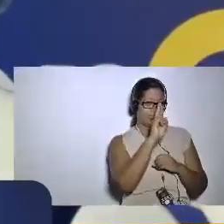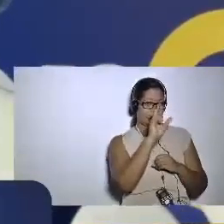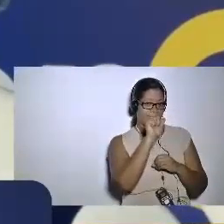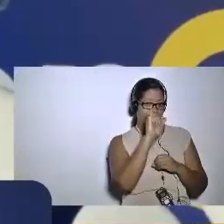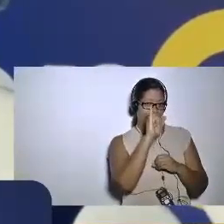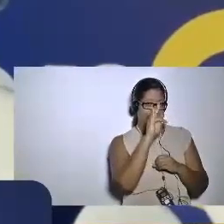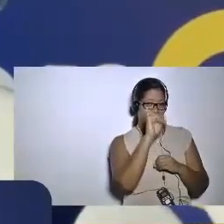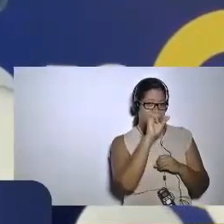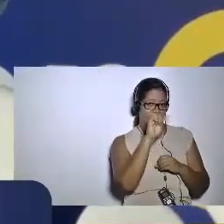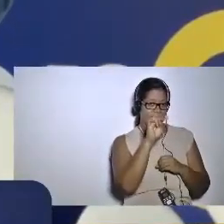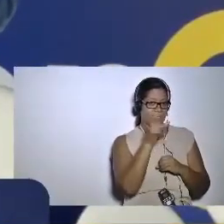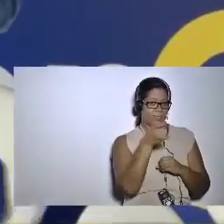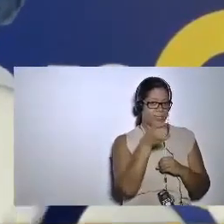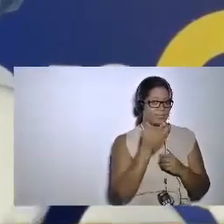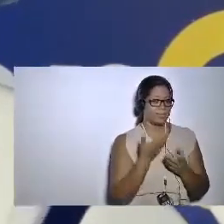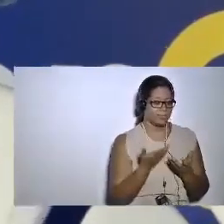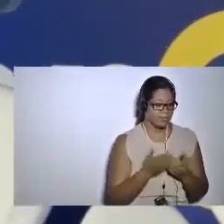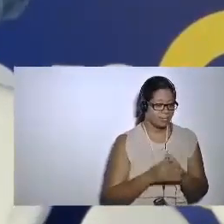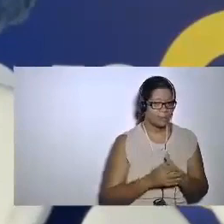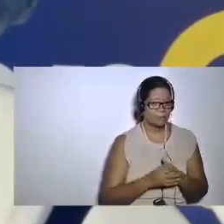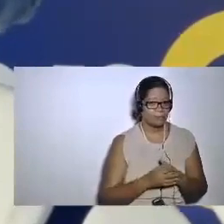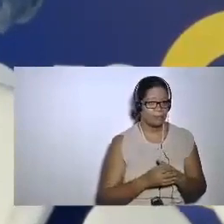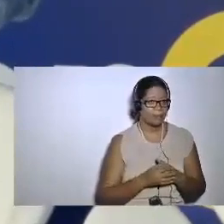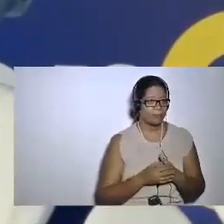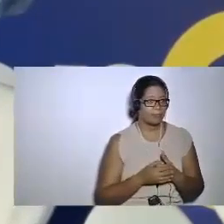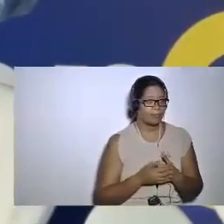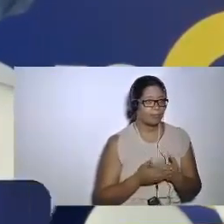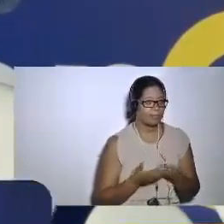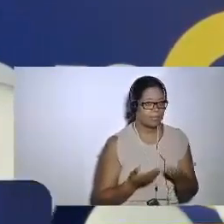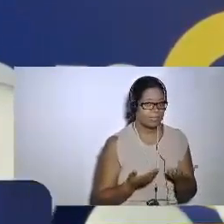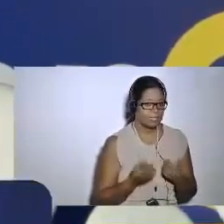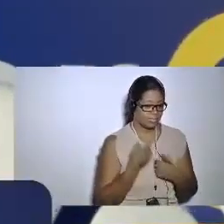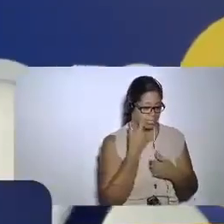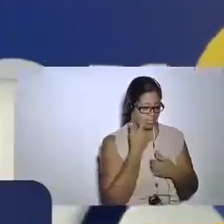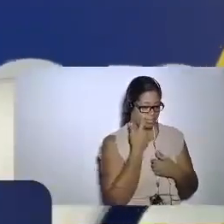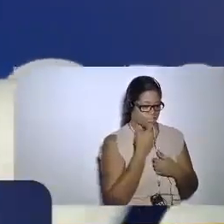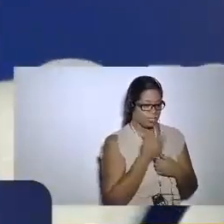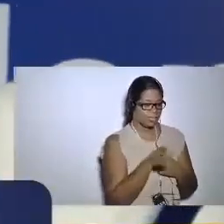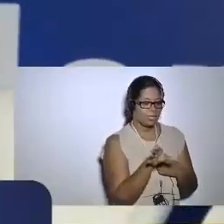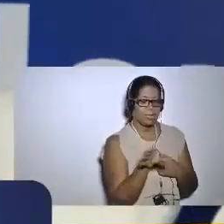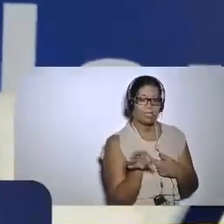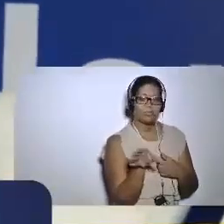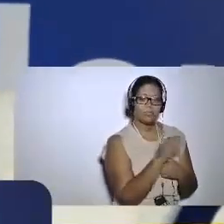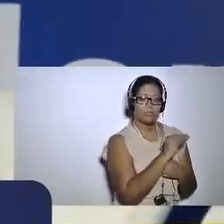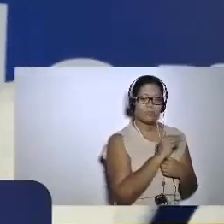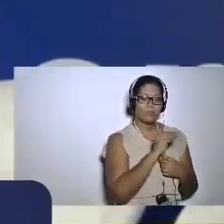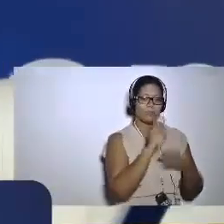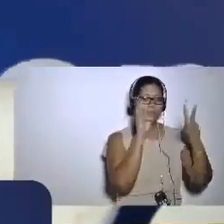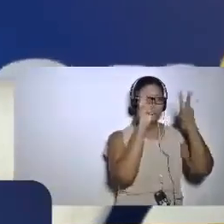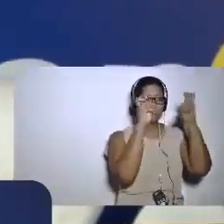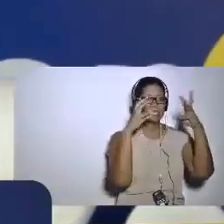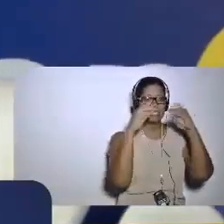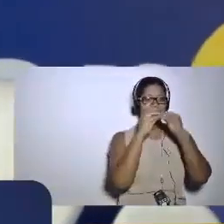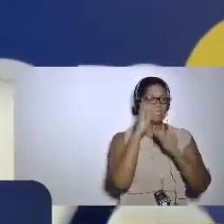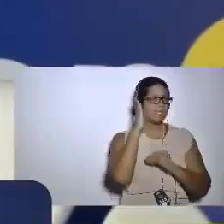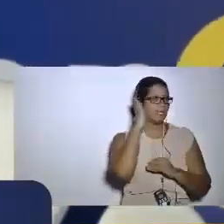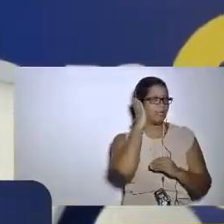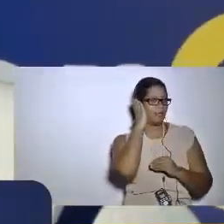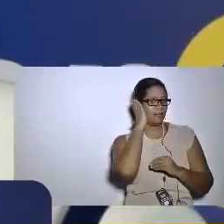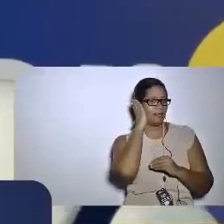nos mostró, el tráfico está hablando con, todos estamos hablando de los del uso de los móviles